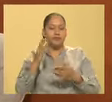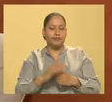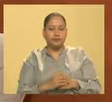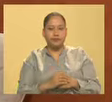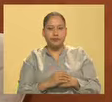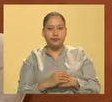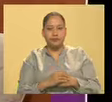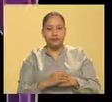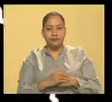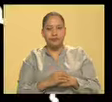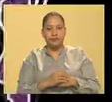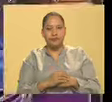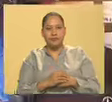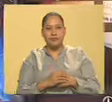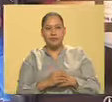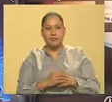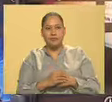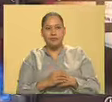pues.